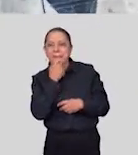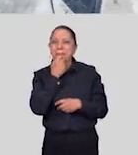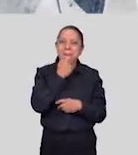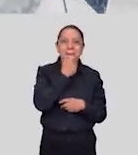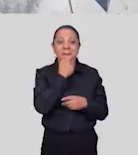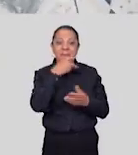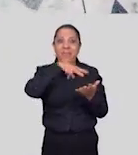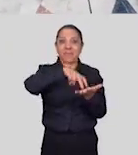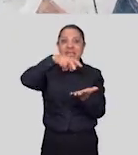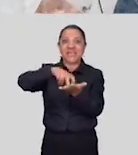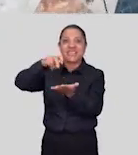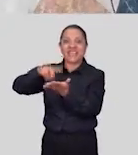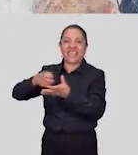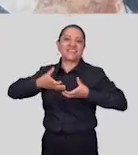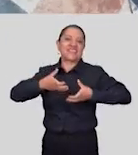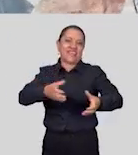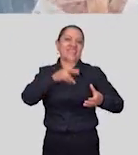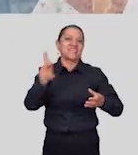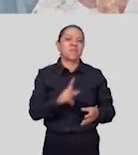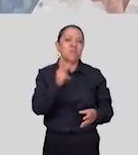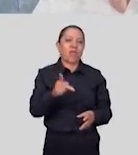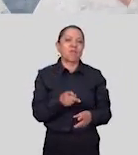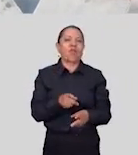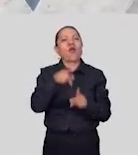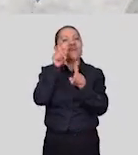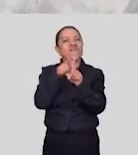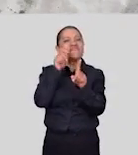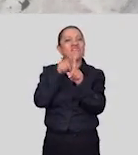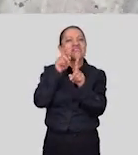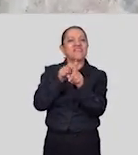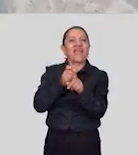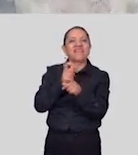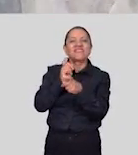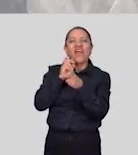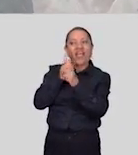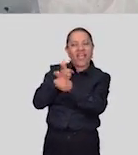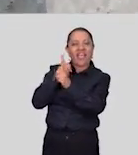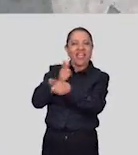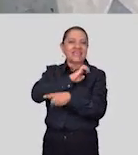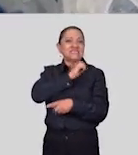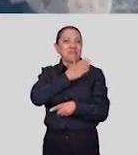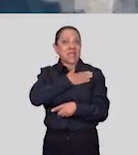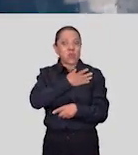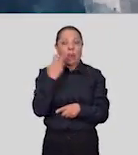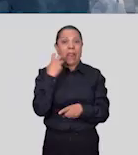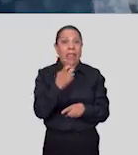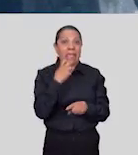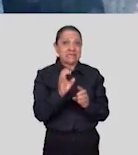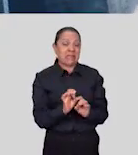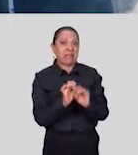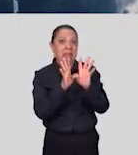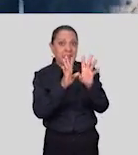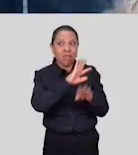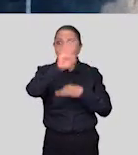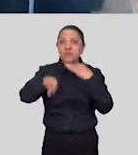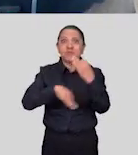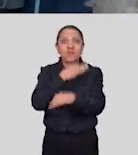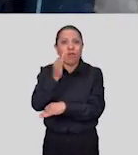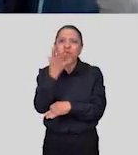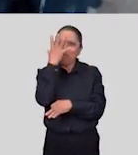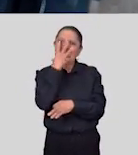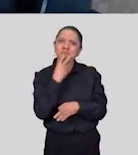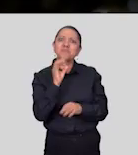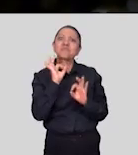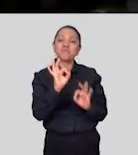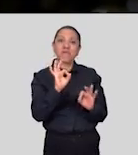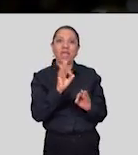pueblo, burlándose de los españoles. Esta improvisación tuvo gran éxito, se rieron y hablaron mucho de ella, tanto que al